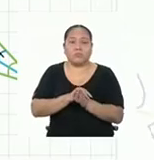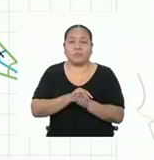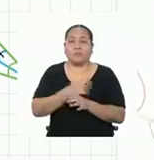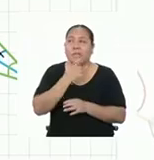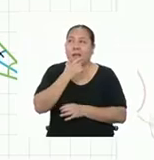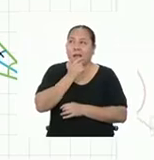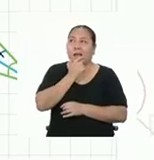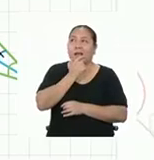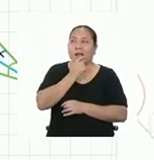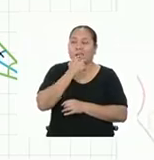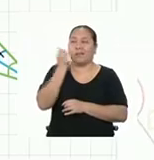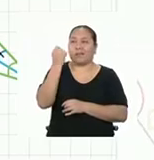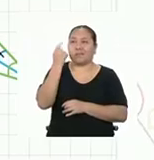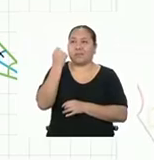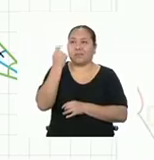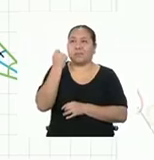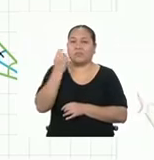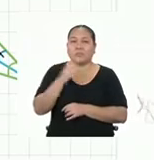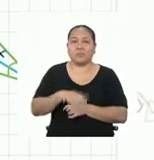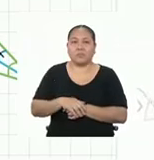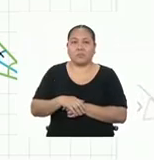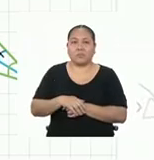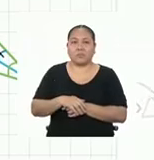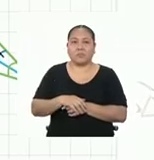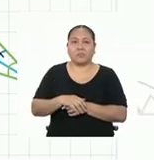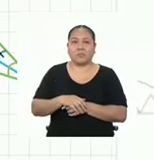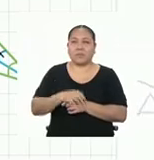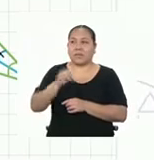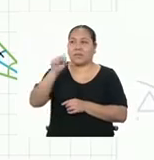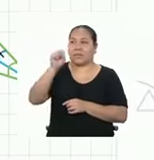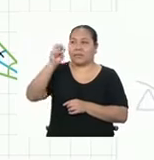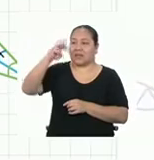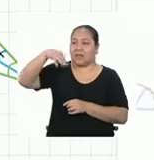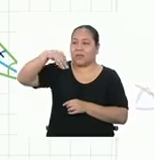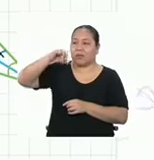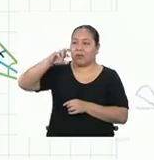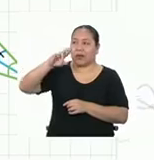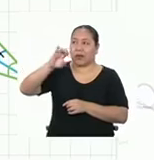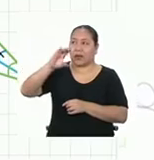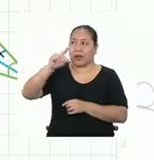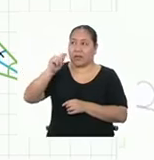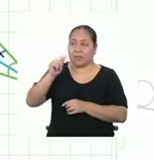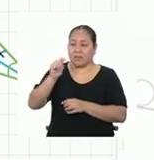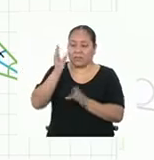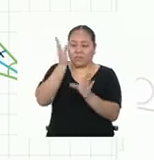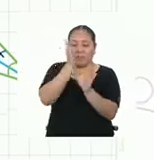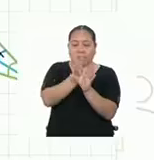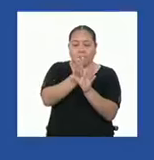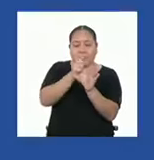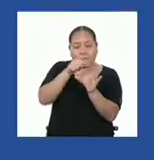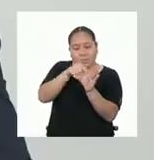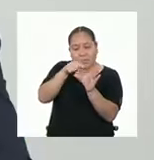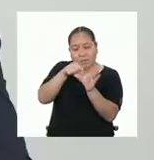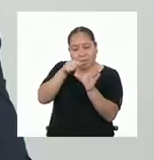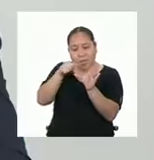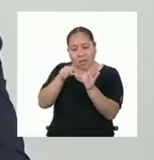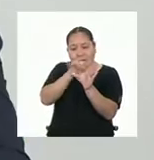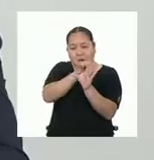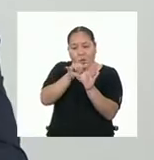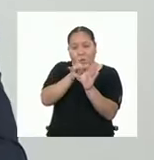¡Ah! ¡Ya entendí! Es la semirrecta que divide el ángulo en dos ángulos de igual medida